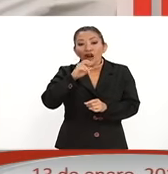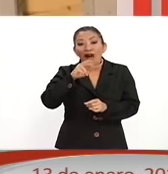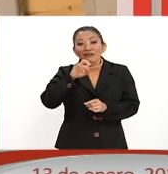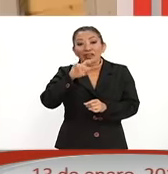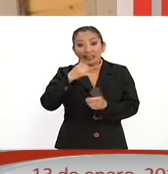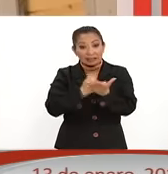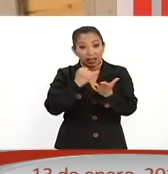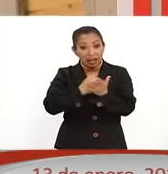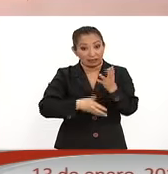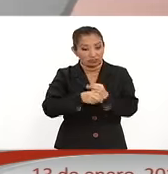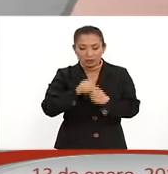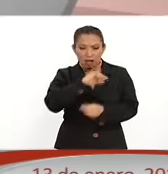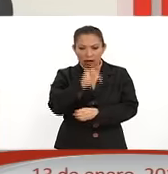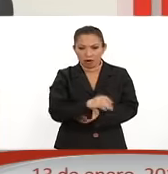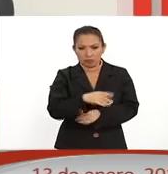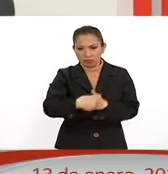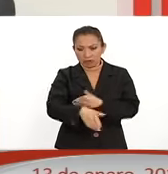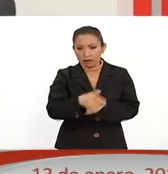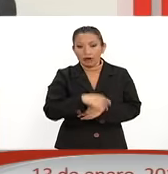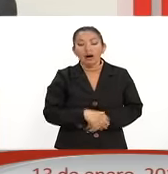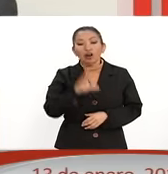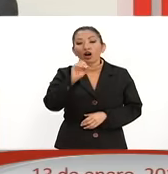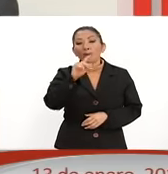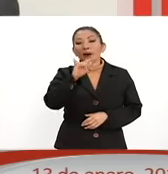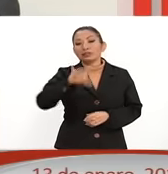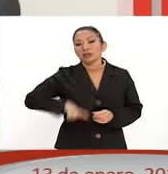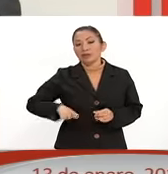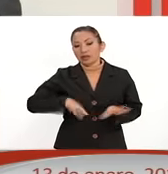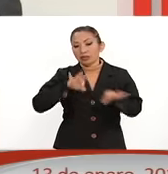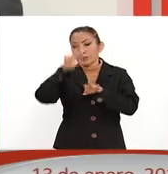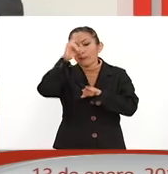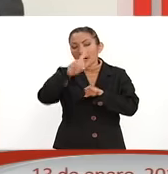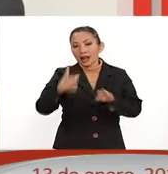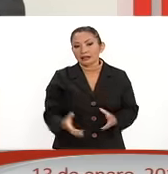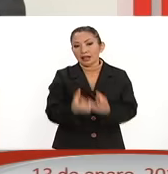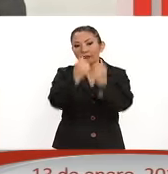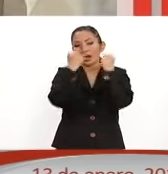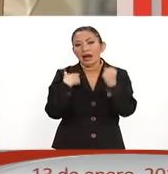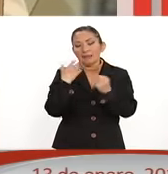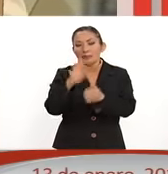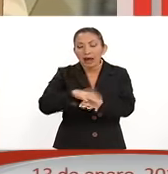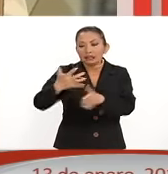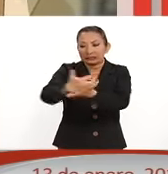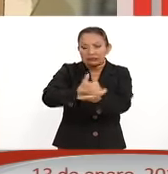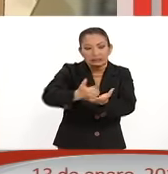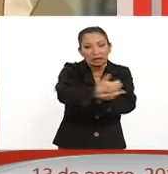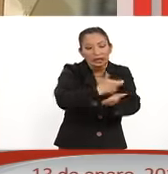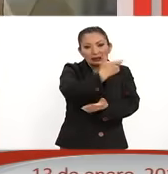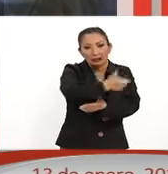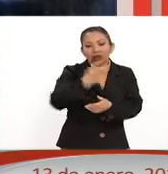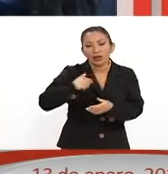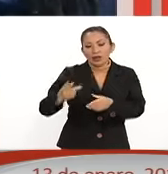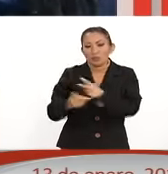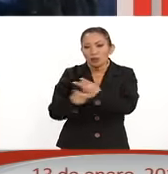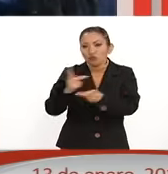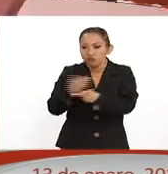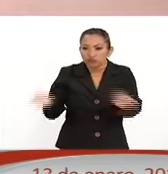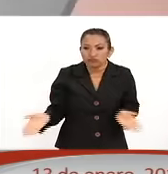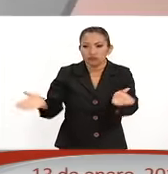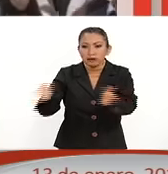su tasa de interés. Coparmex y el gobierno trabajarán para la recuperación del poder adquisitivo y el impulso a la